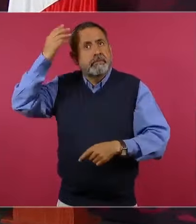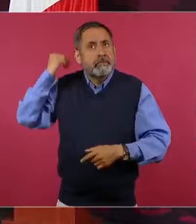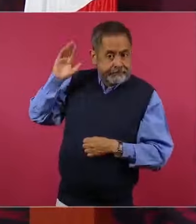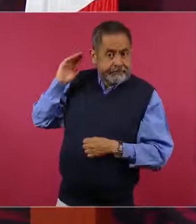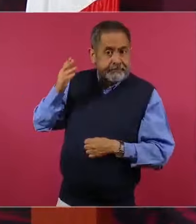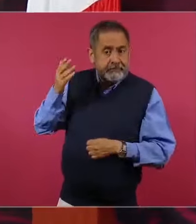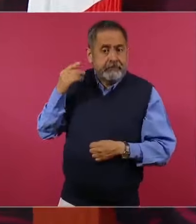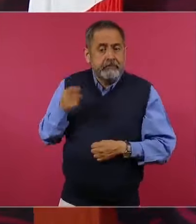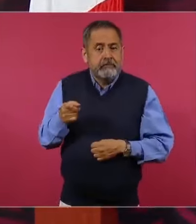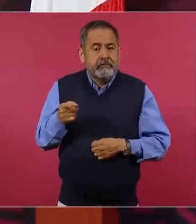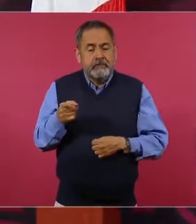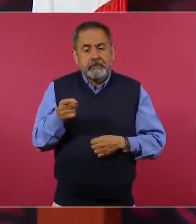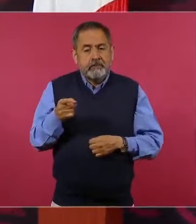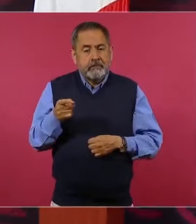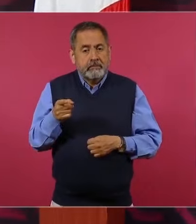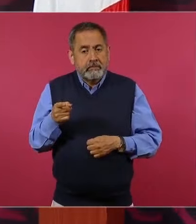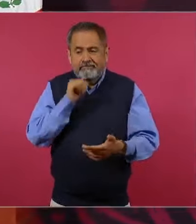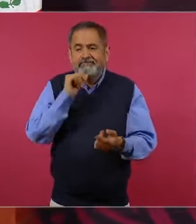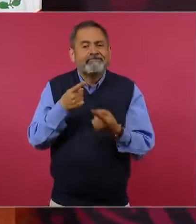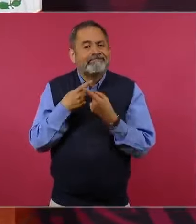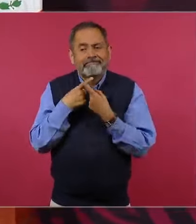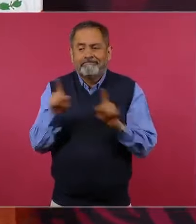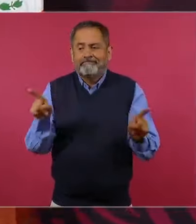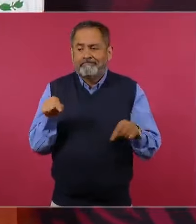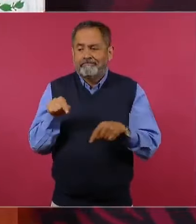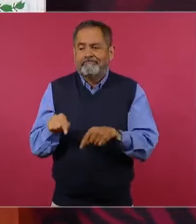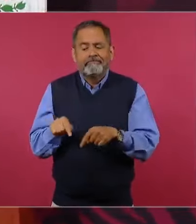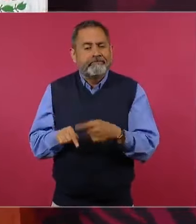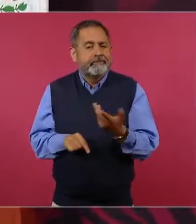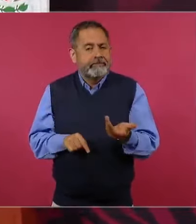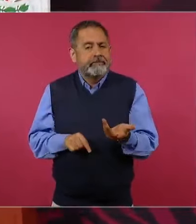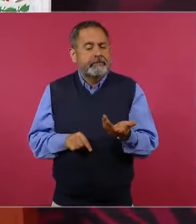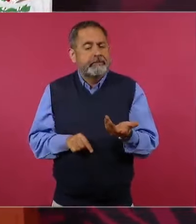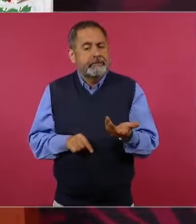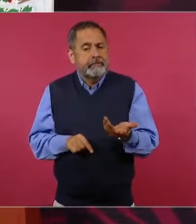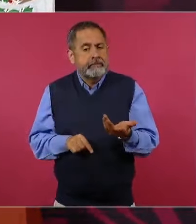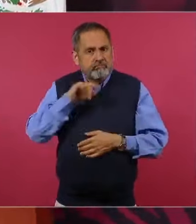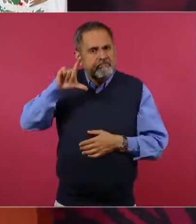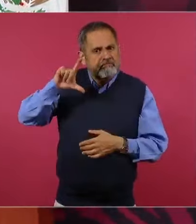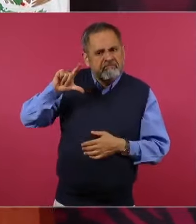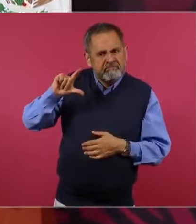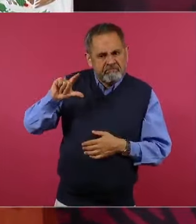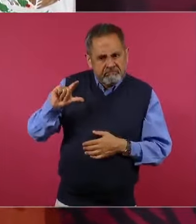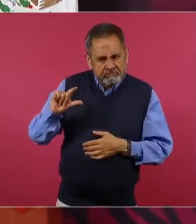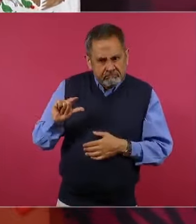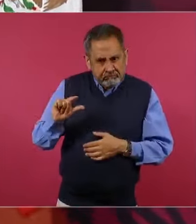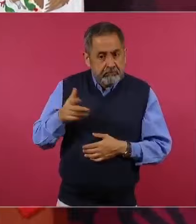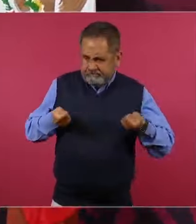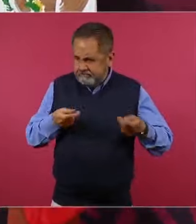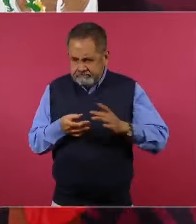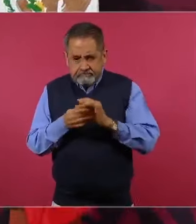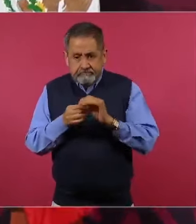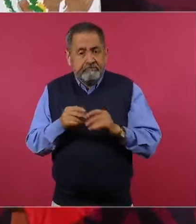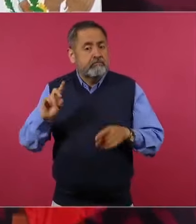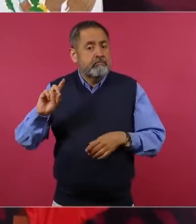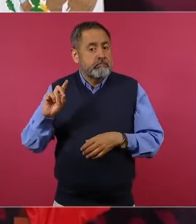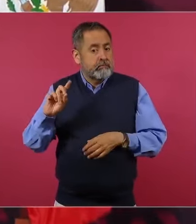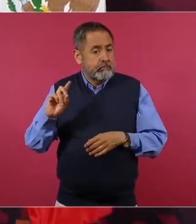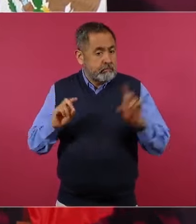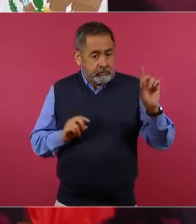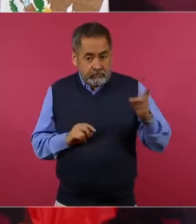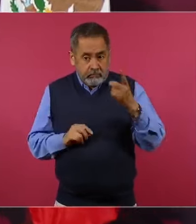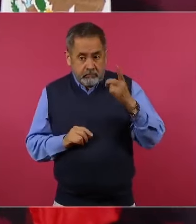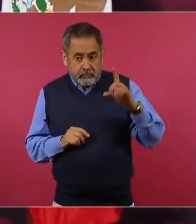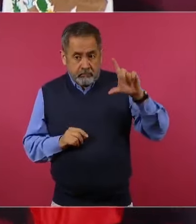1970 no se veía lo que se logró en este gobierno. Es el